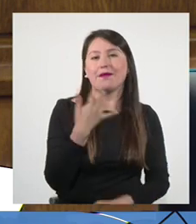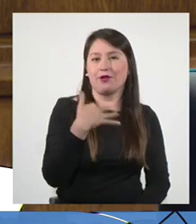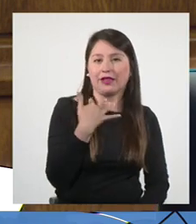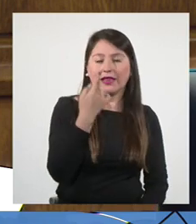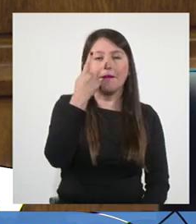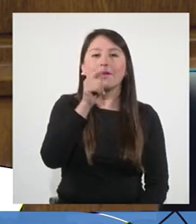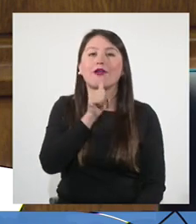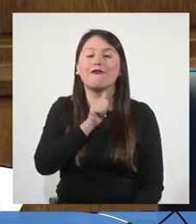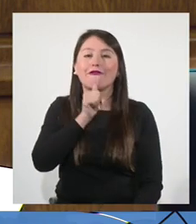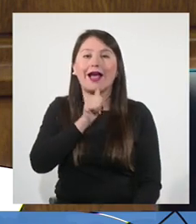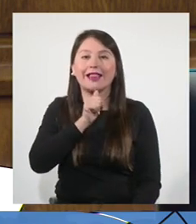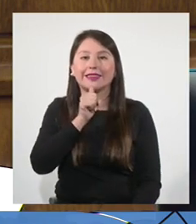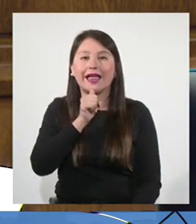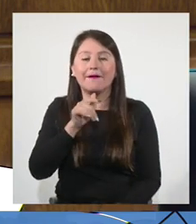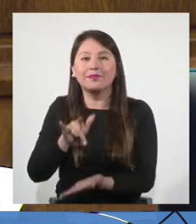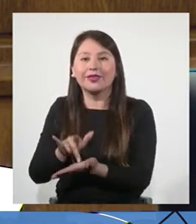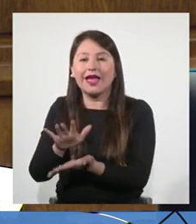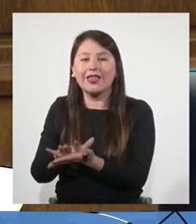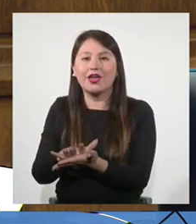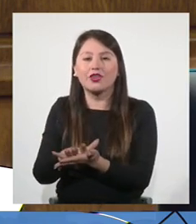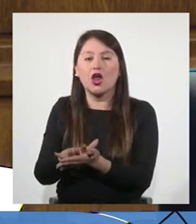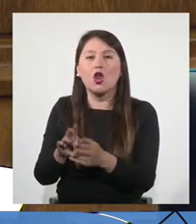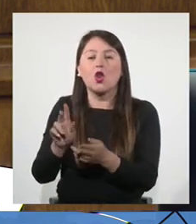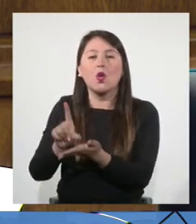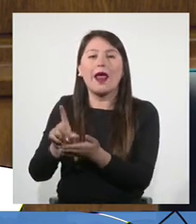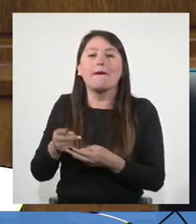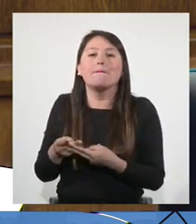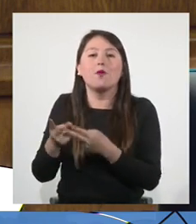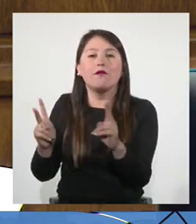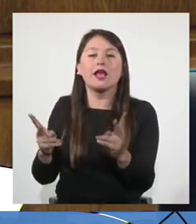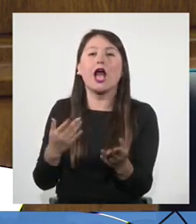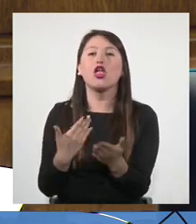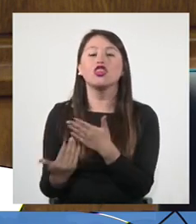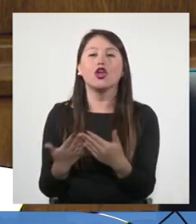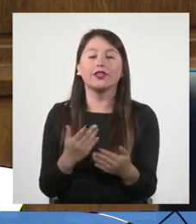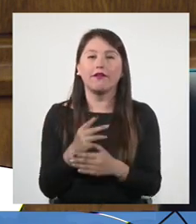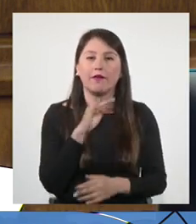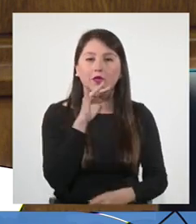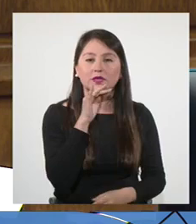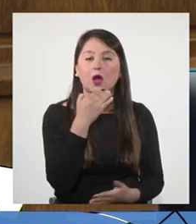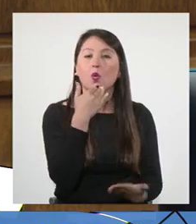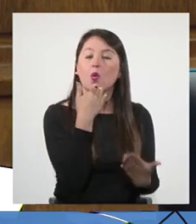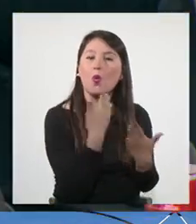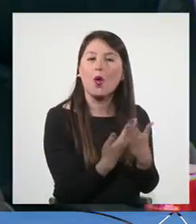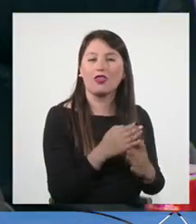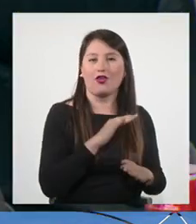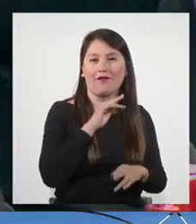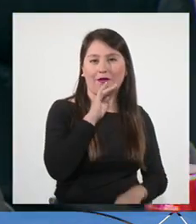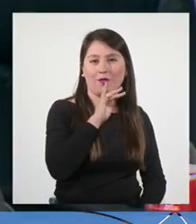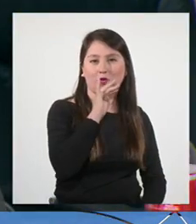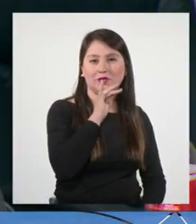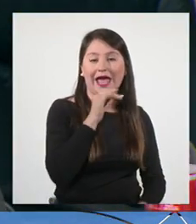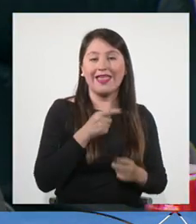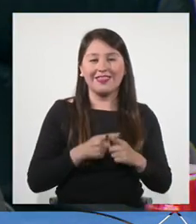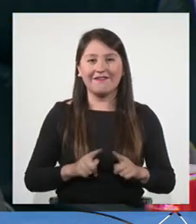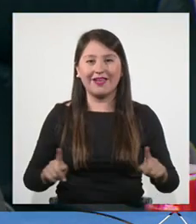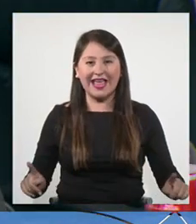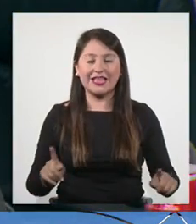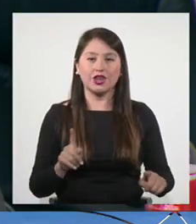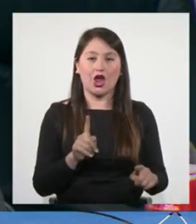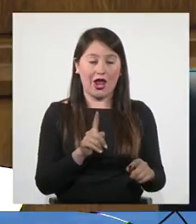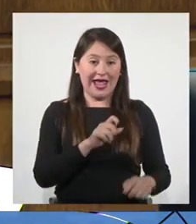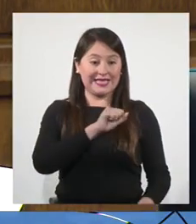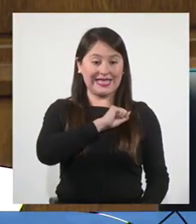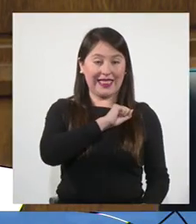las plata del FAR que está en el Tesoro Público. ¿Cuándo lo vamos a usar? ¿Cómo lo vamos a usar? ¿Y dónde está la diferencia entre lo que recibe la región